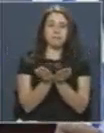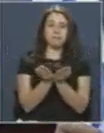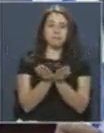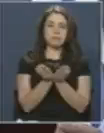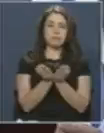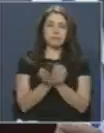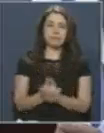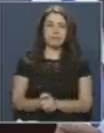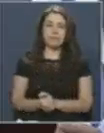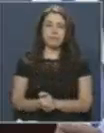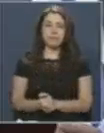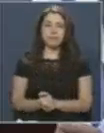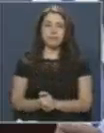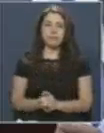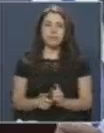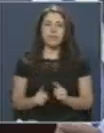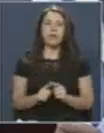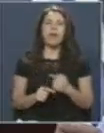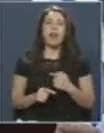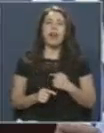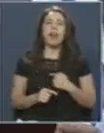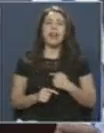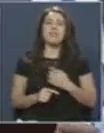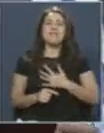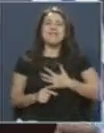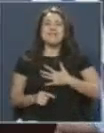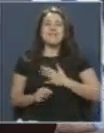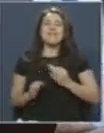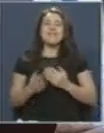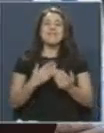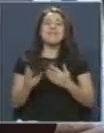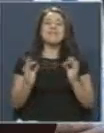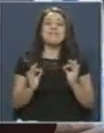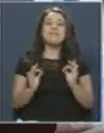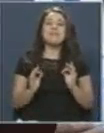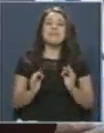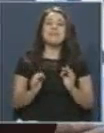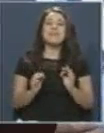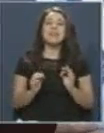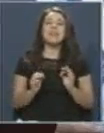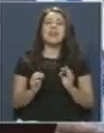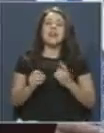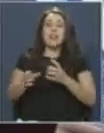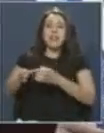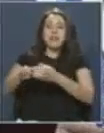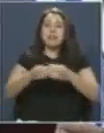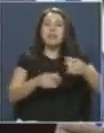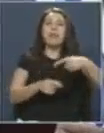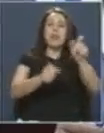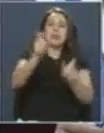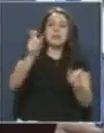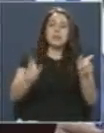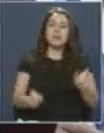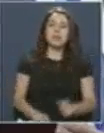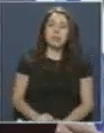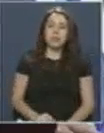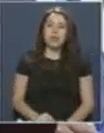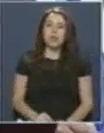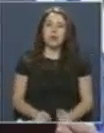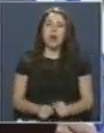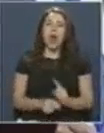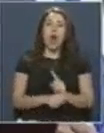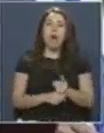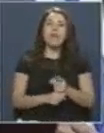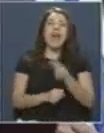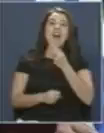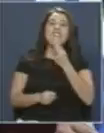al instinto gregario de los seres humanos, a ese instinto que nos obliga a